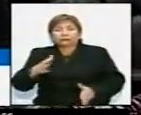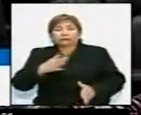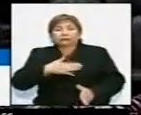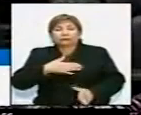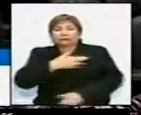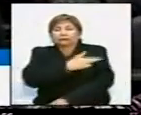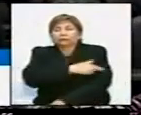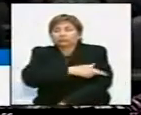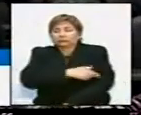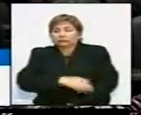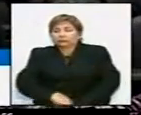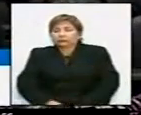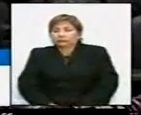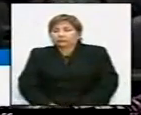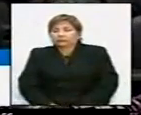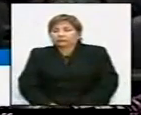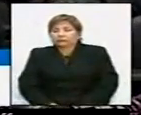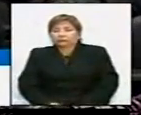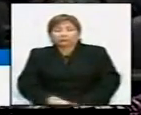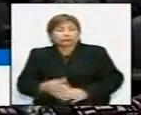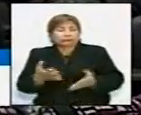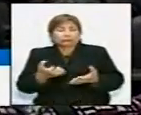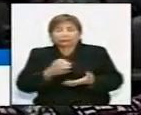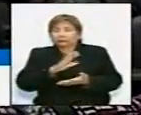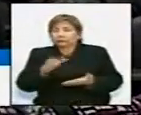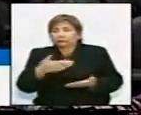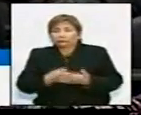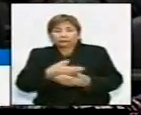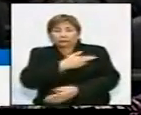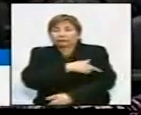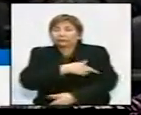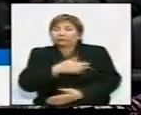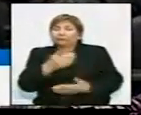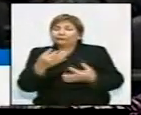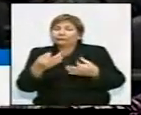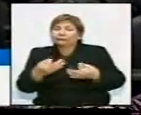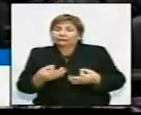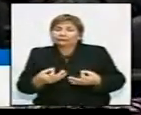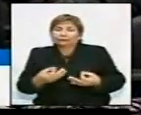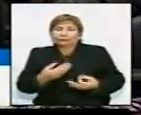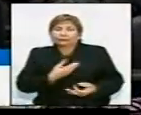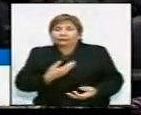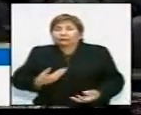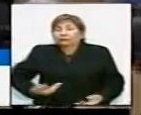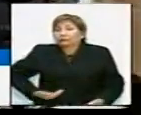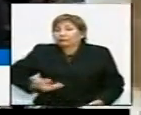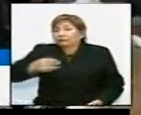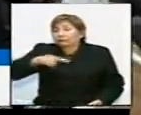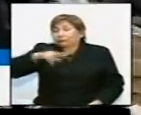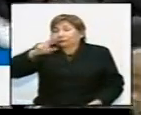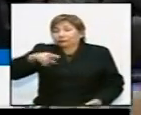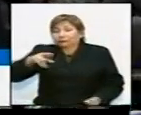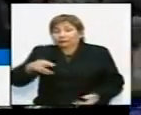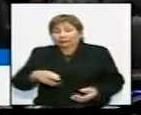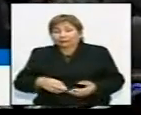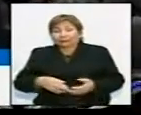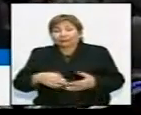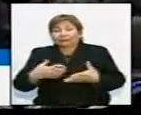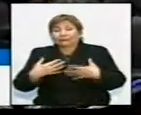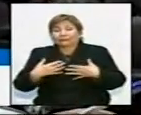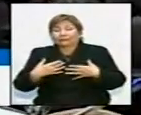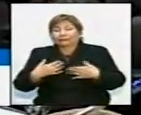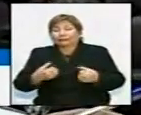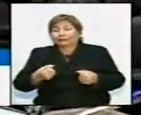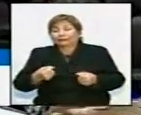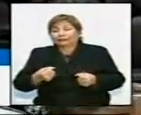su hospital. Todos quieren su hospital, presidenta, pero la realidad aquí es que el gobierno regional, a través de la Dirección Regional de Salud,